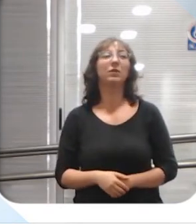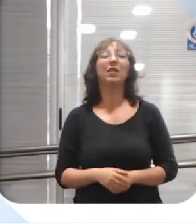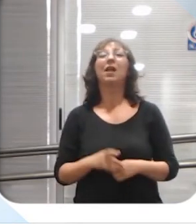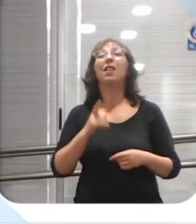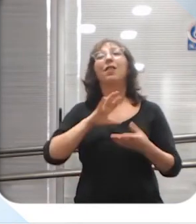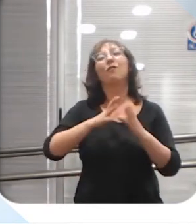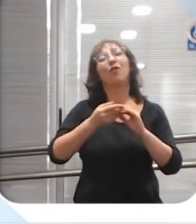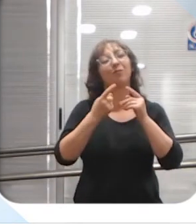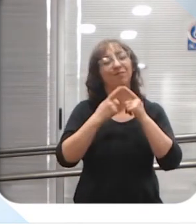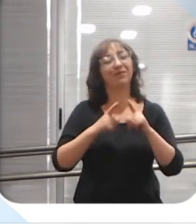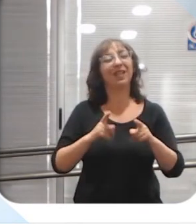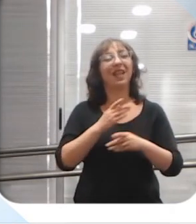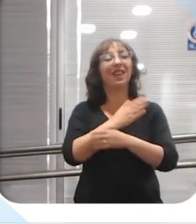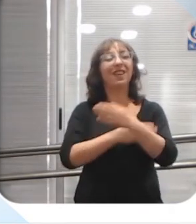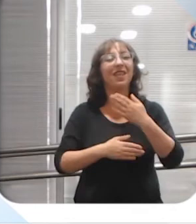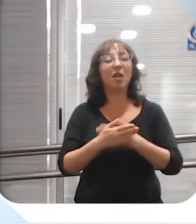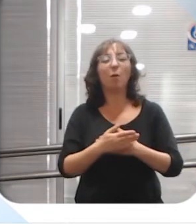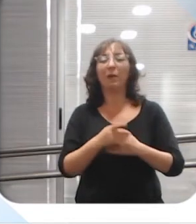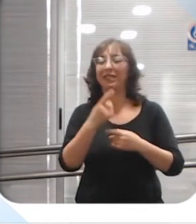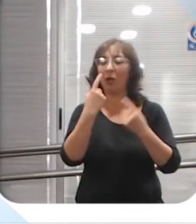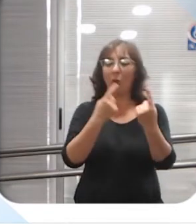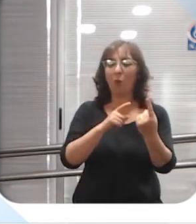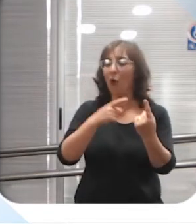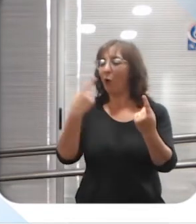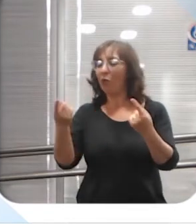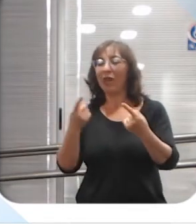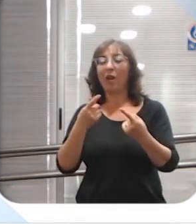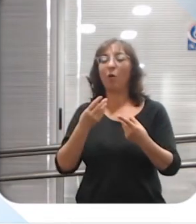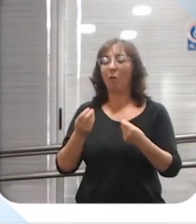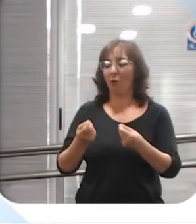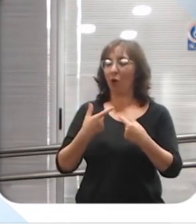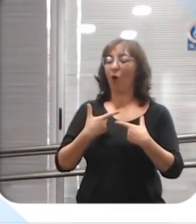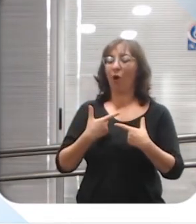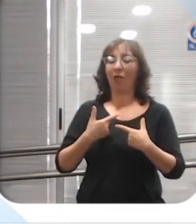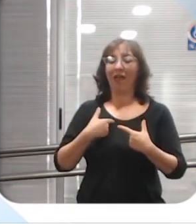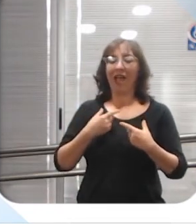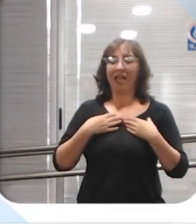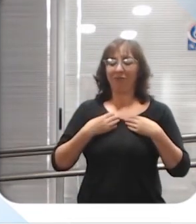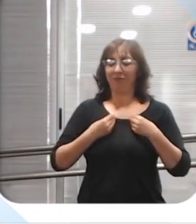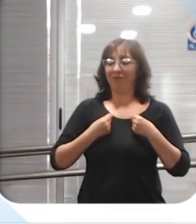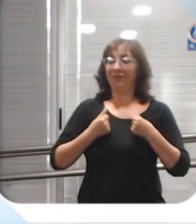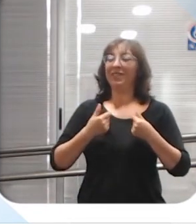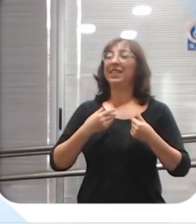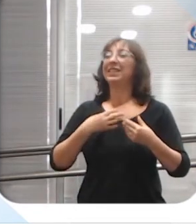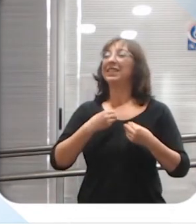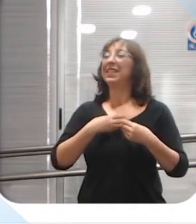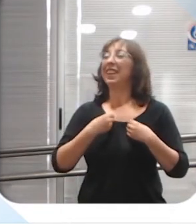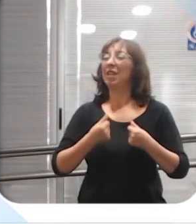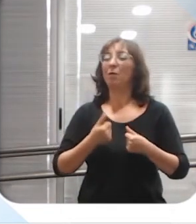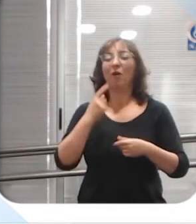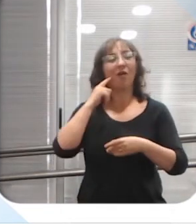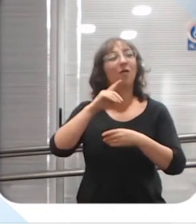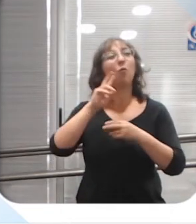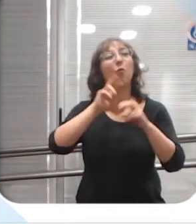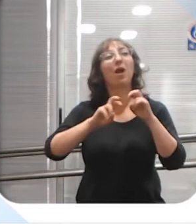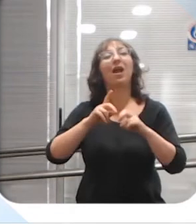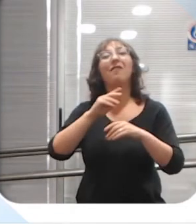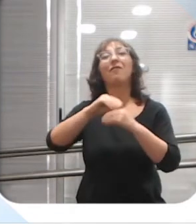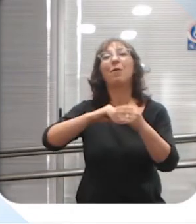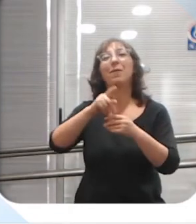manera diferente con una discapacidad o con otra? ¿Cómo nos toca afectivamente la presencia de una familia buscando